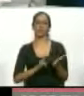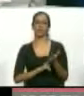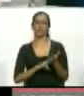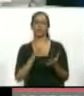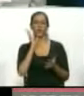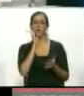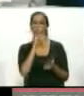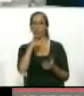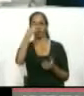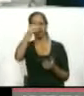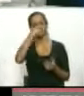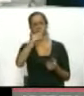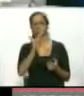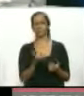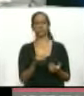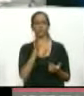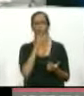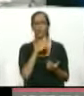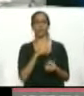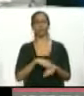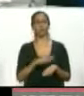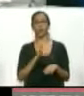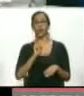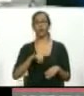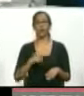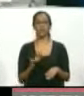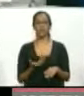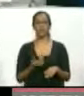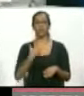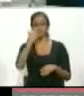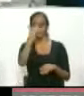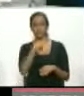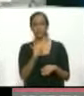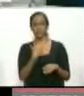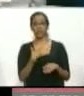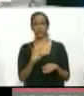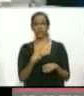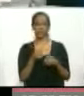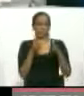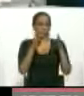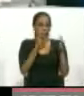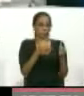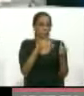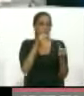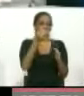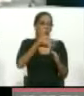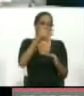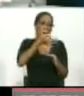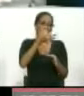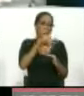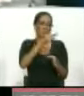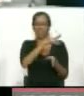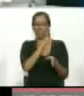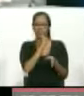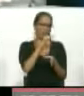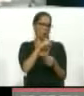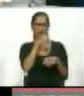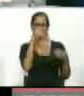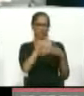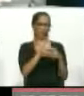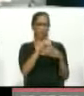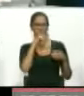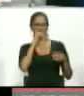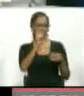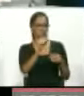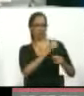sincero no es sincero porque no puede ser sincero que por un lado se diga que no va a haber elecciones con maduro sexto ver que